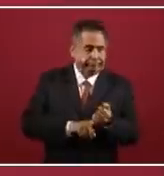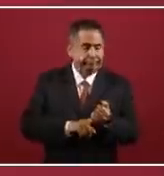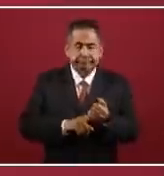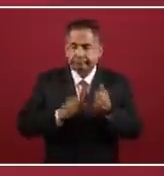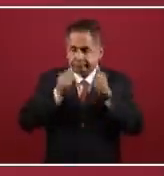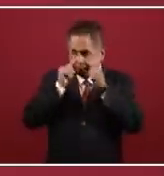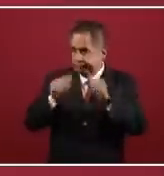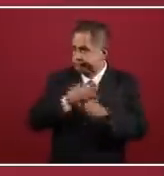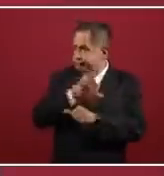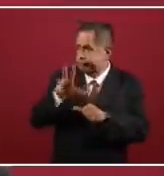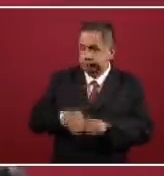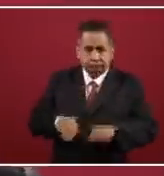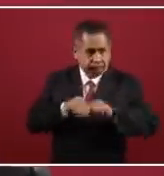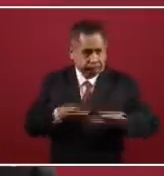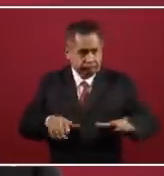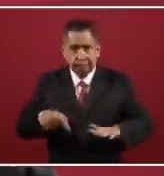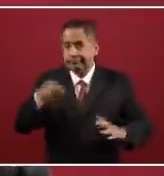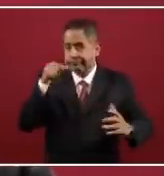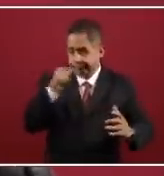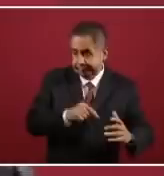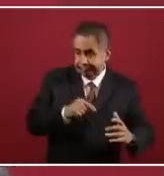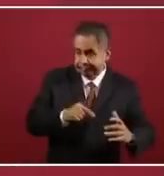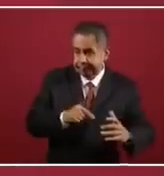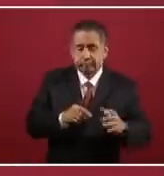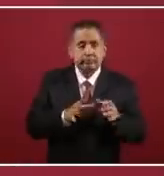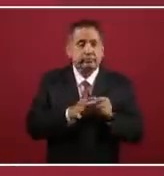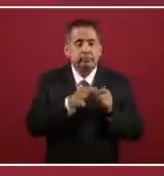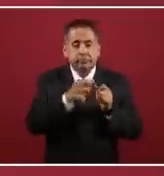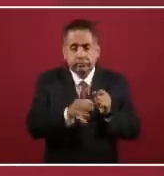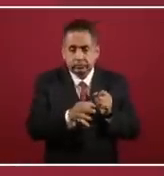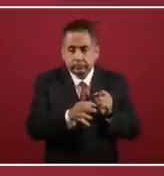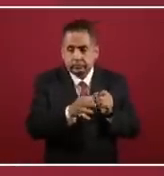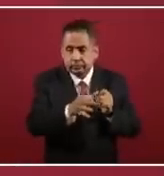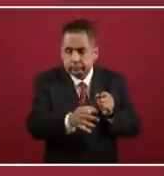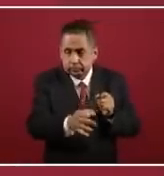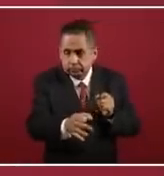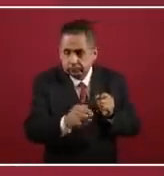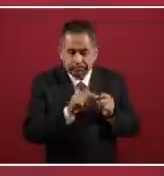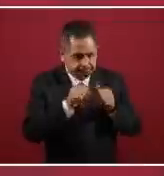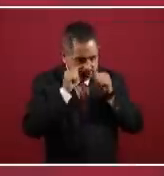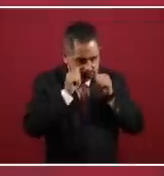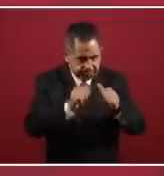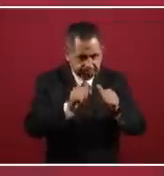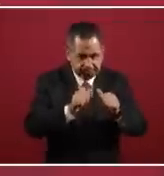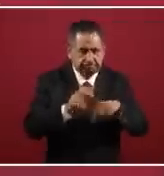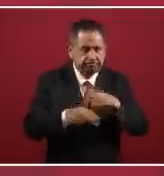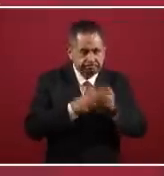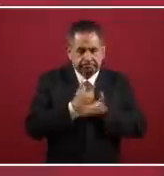integradores van comunidades más pequeñas de